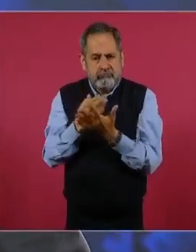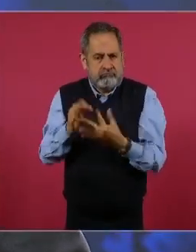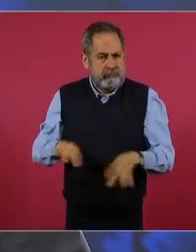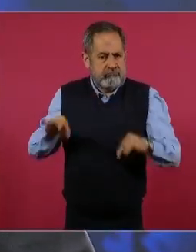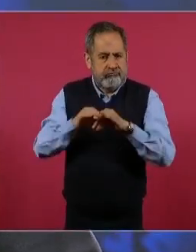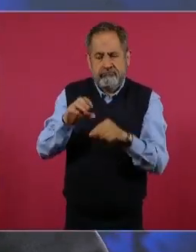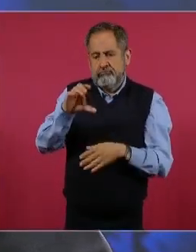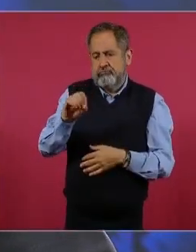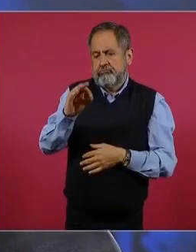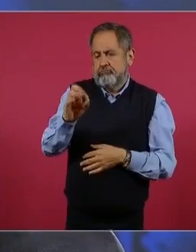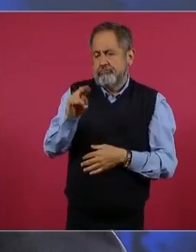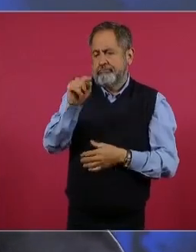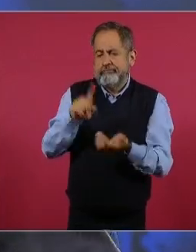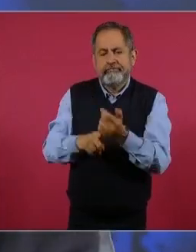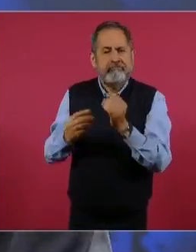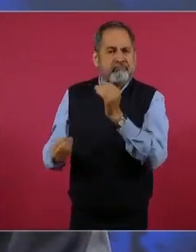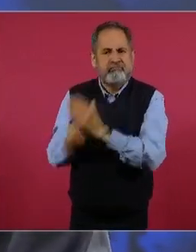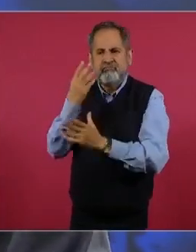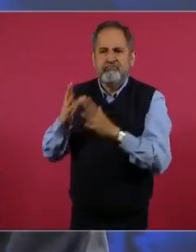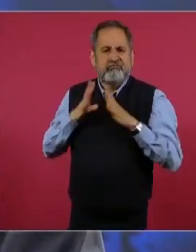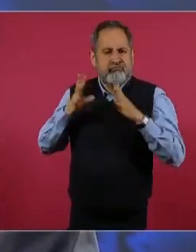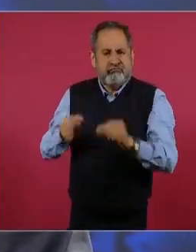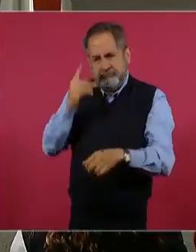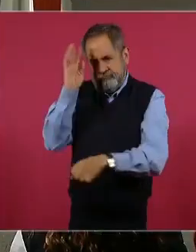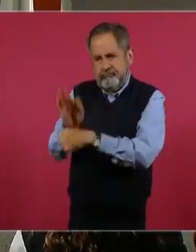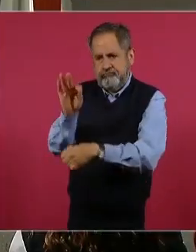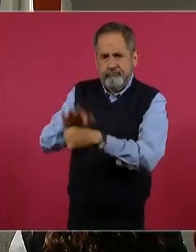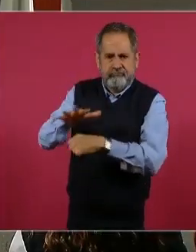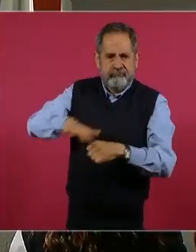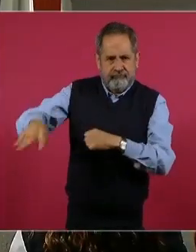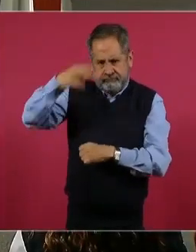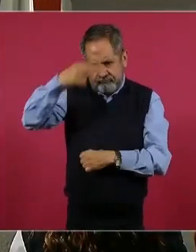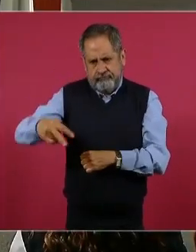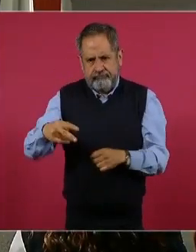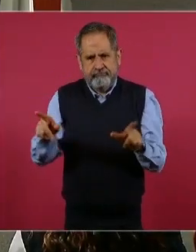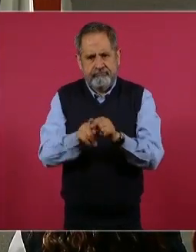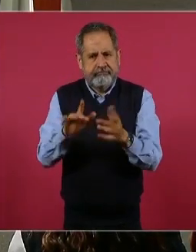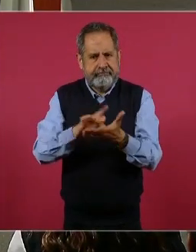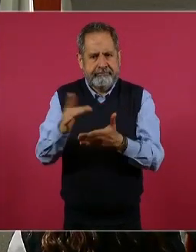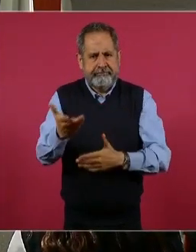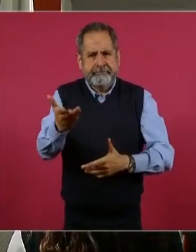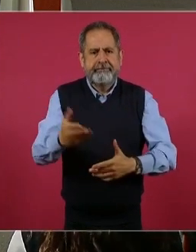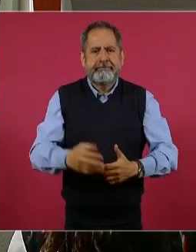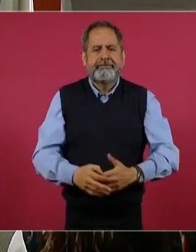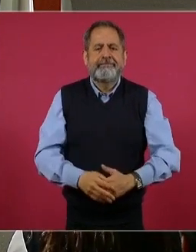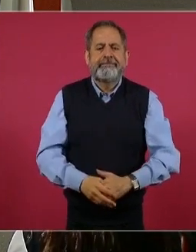nueva COFEPRIS que hoy existe para servir al pueblo de México. Muchas gracias.